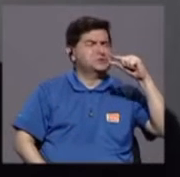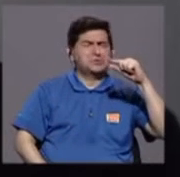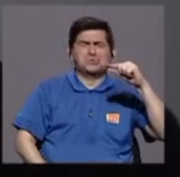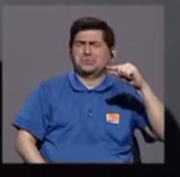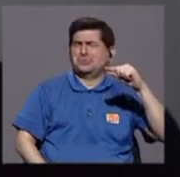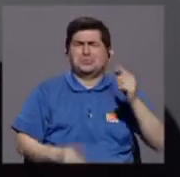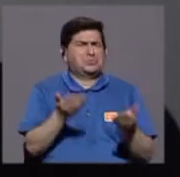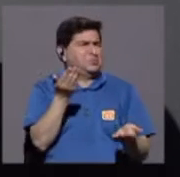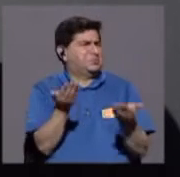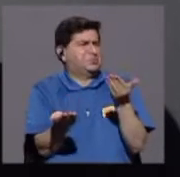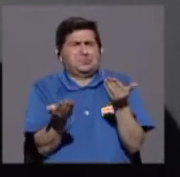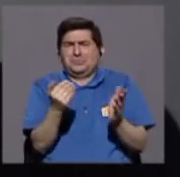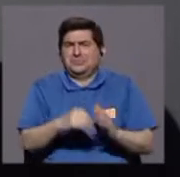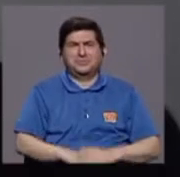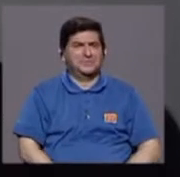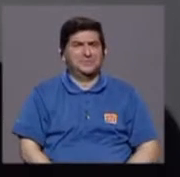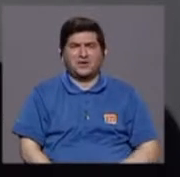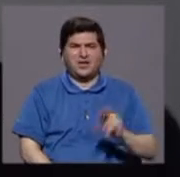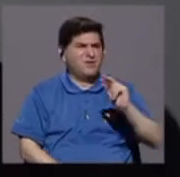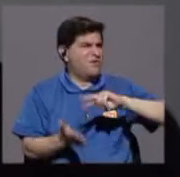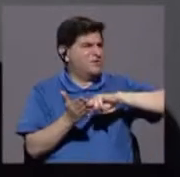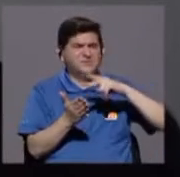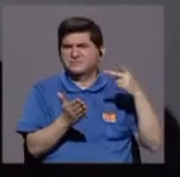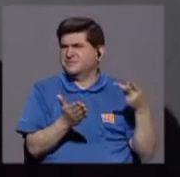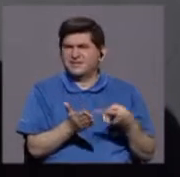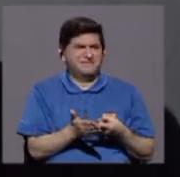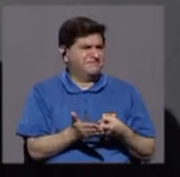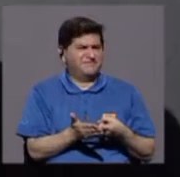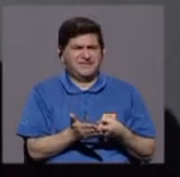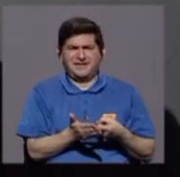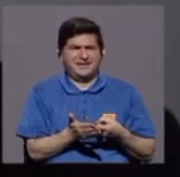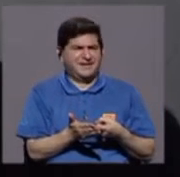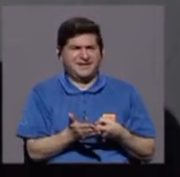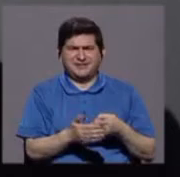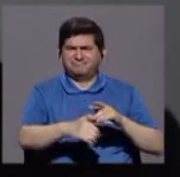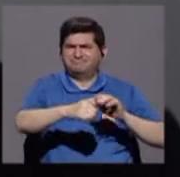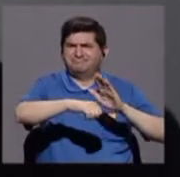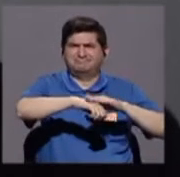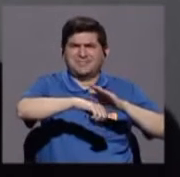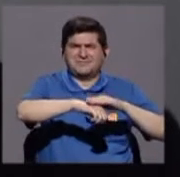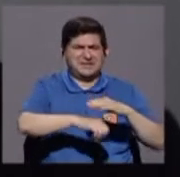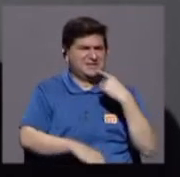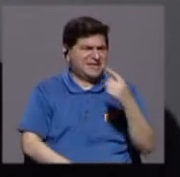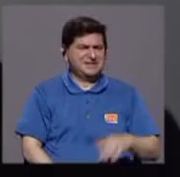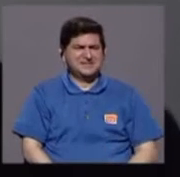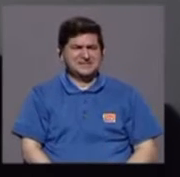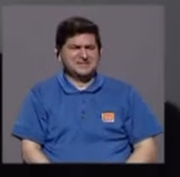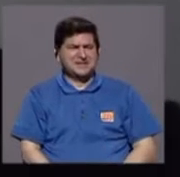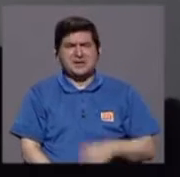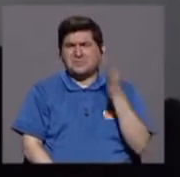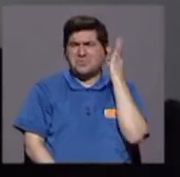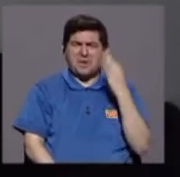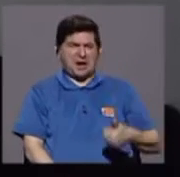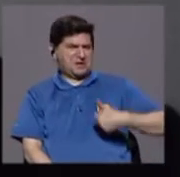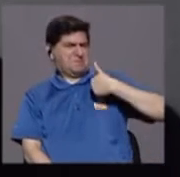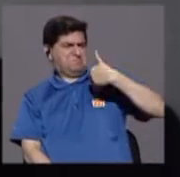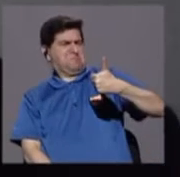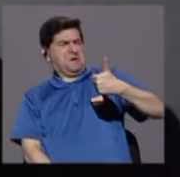una diferencia que no da como para poder cantar victoria. Las mujeres